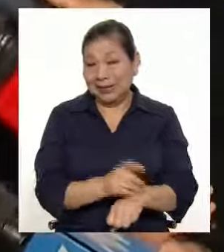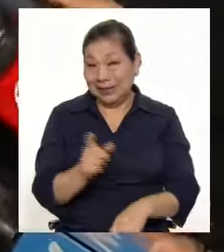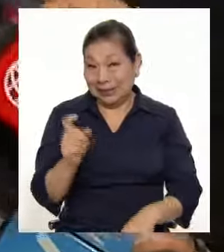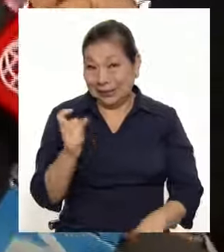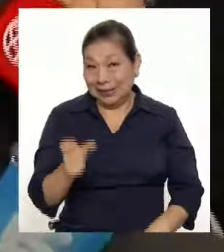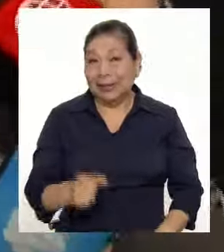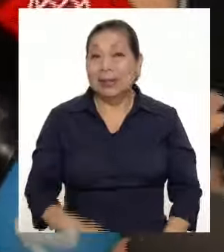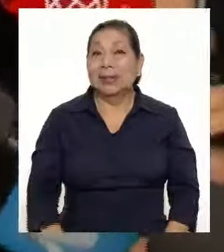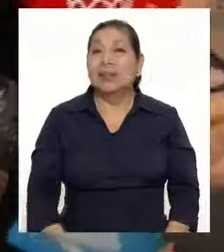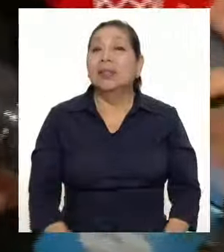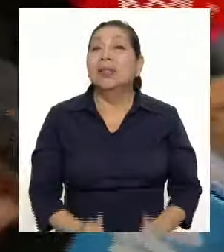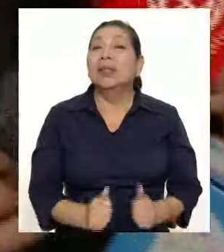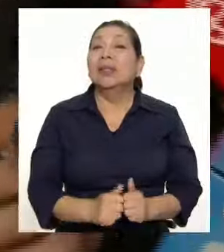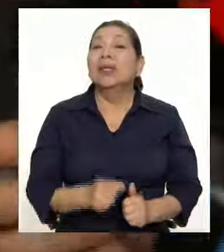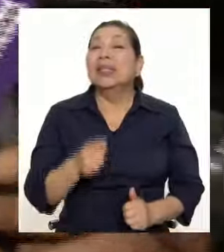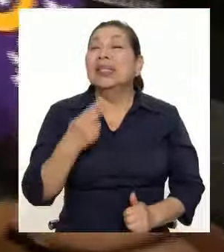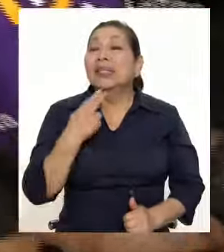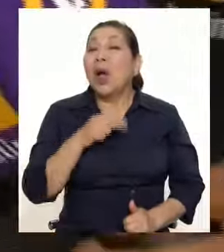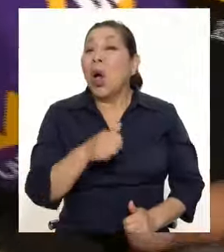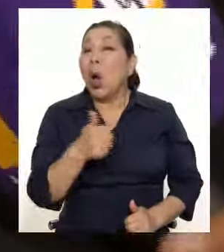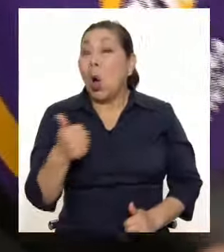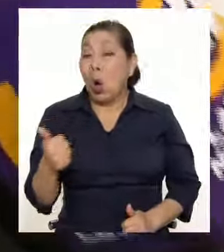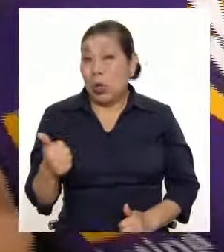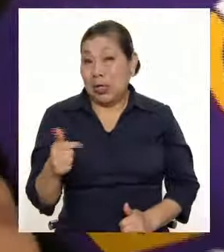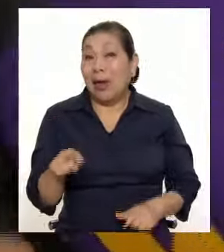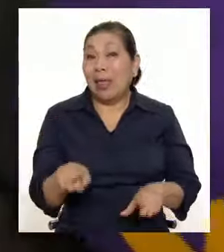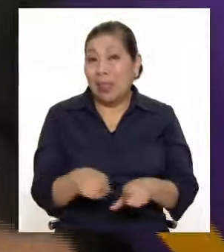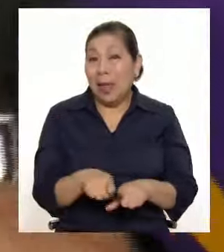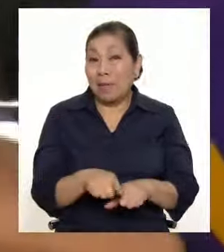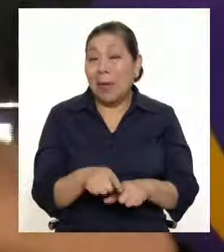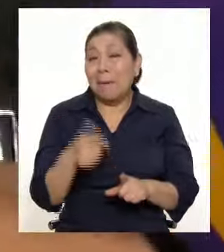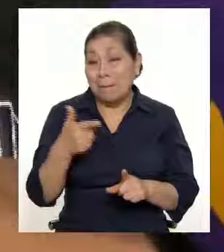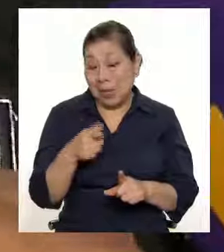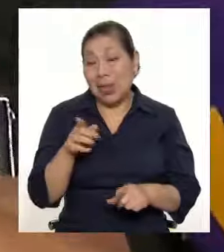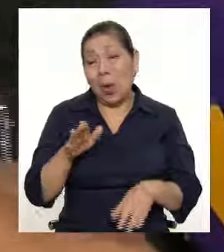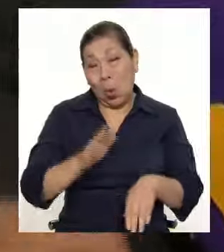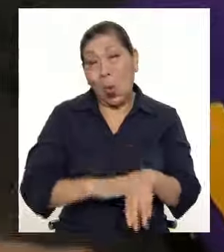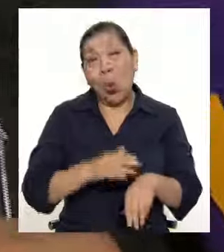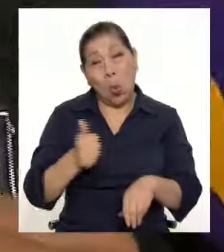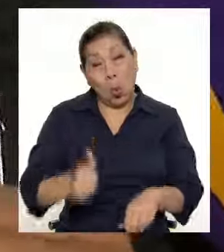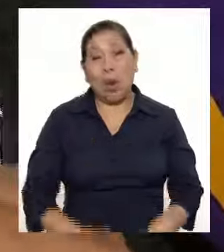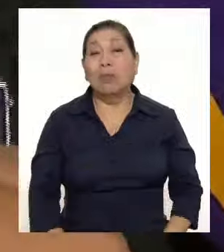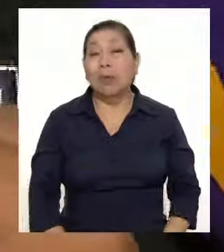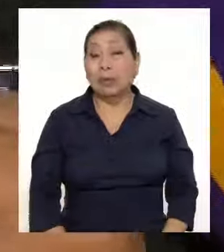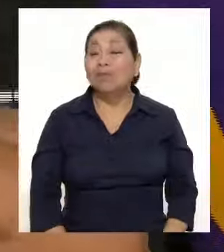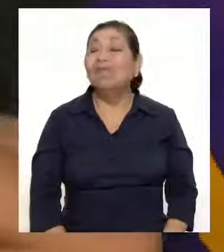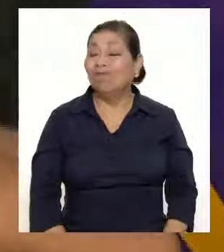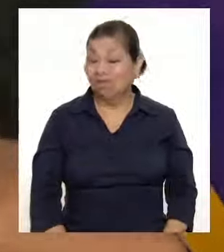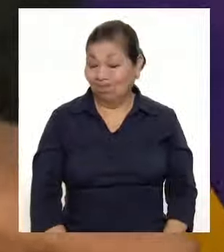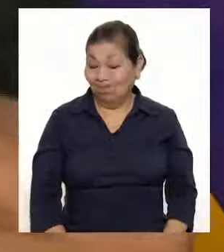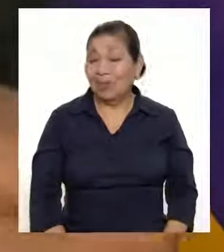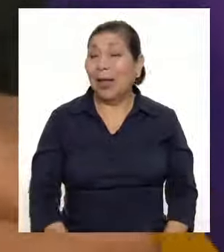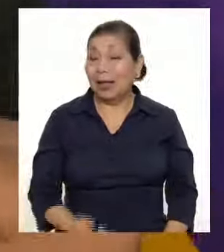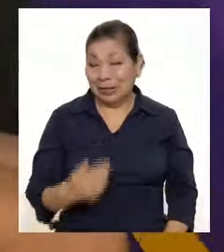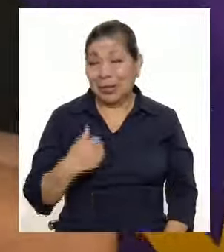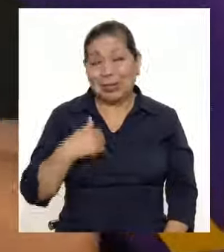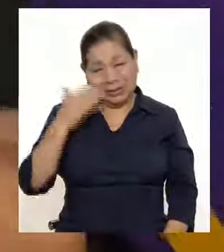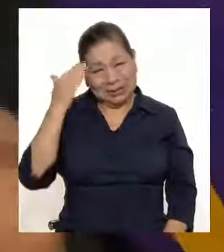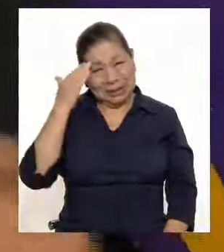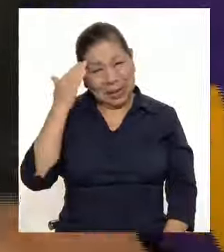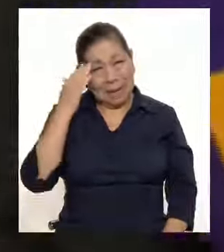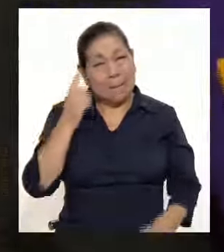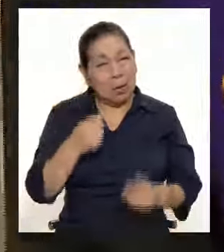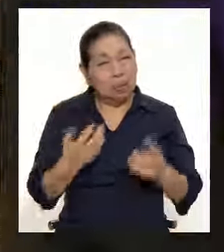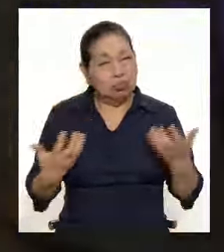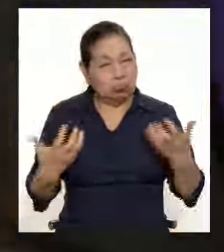Martínez, con presencia de este que ultimara a nuestro colega. Y esto es lo delicado. Teníamos conocimiento que habría